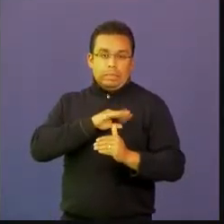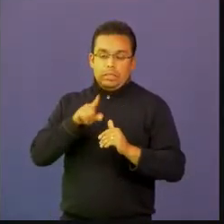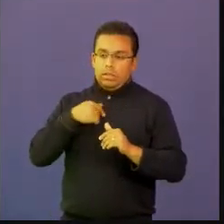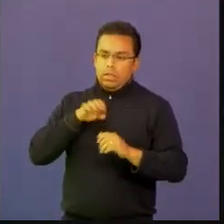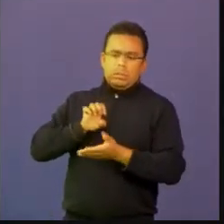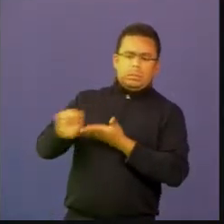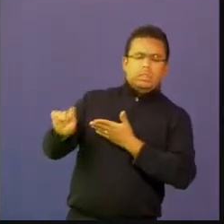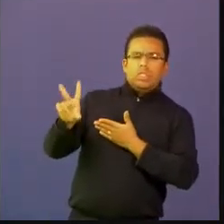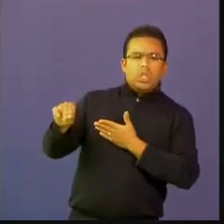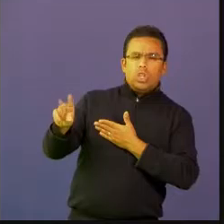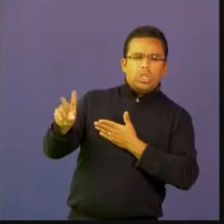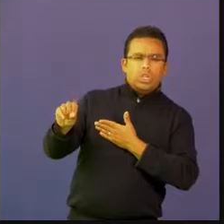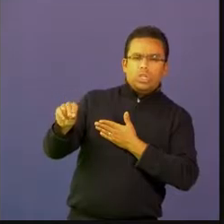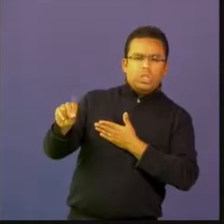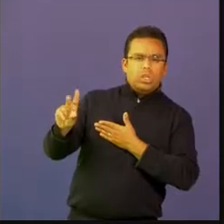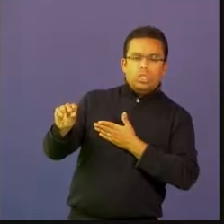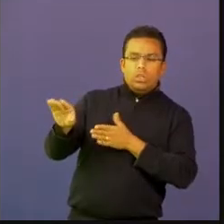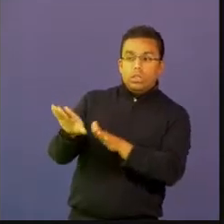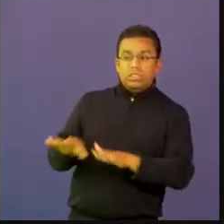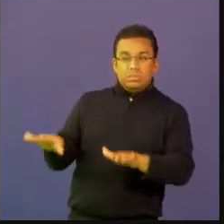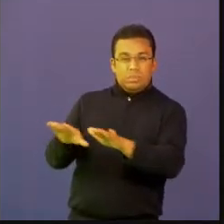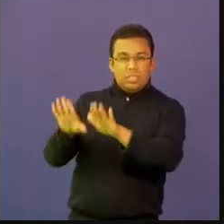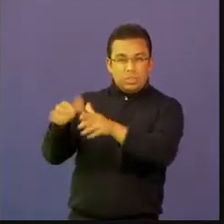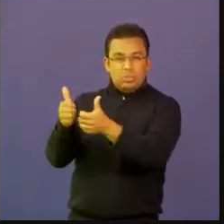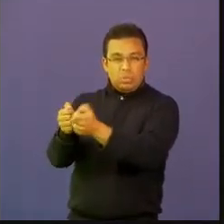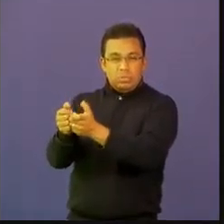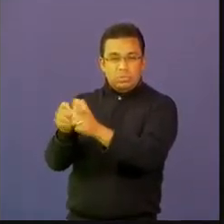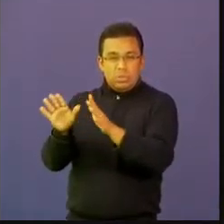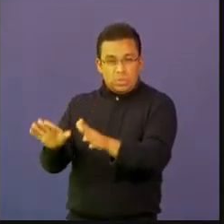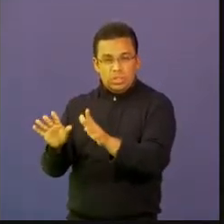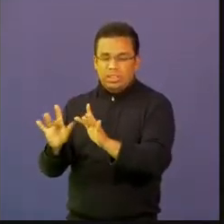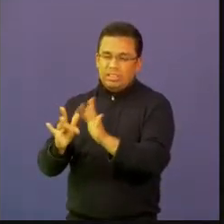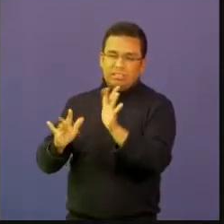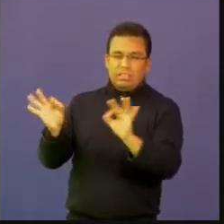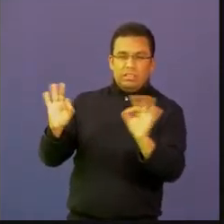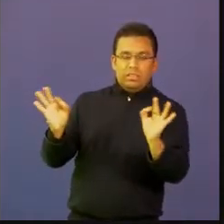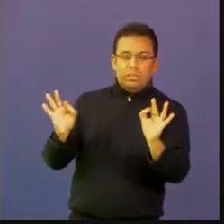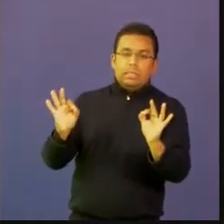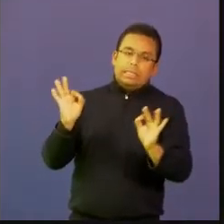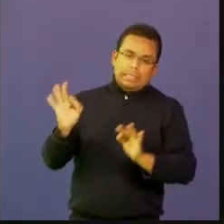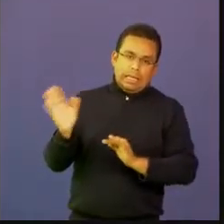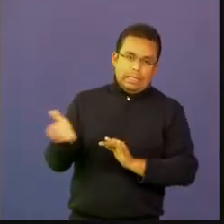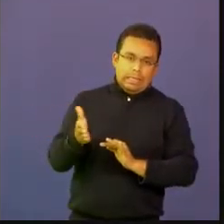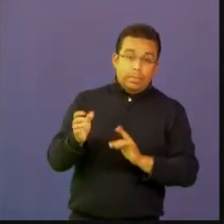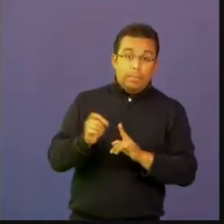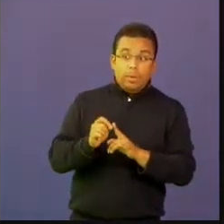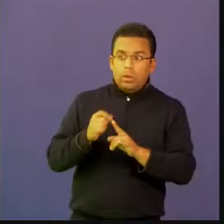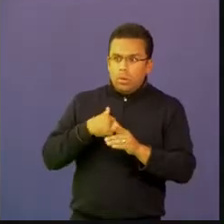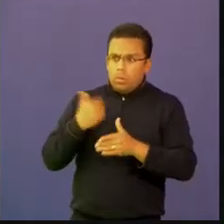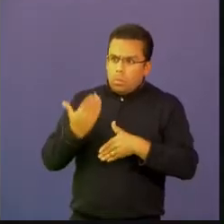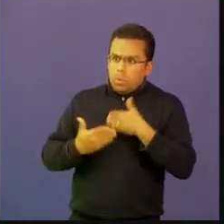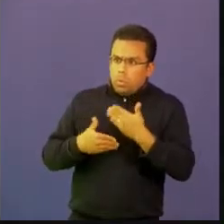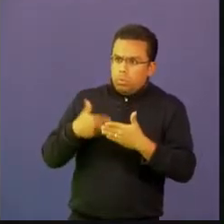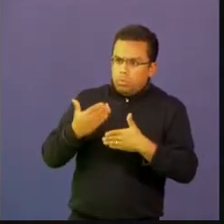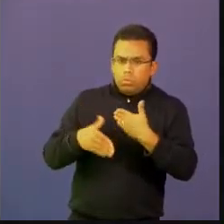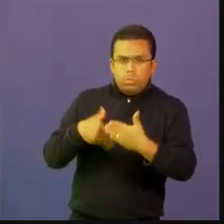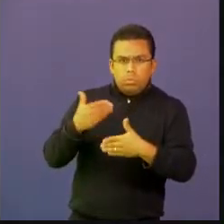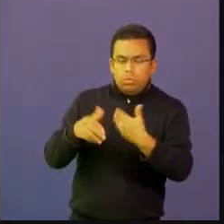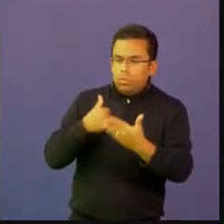Siempre ha sido reservado para esos espacios del sistema educativo. Pero nos encontramos más y más que los